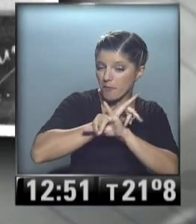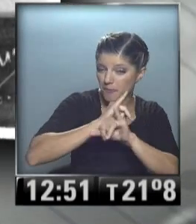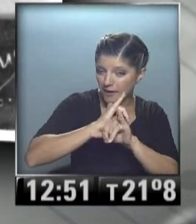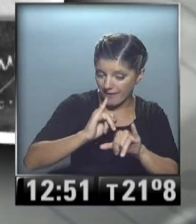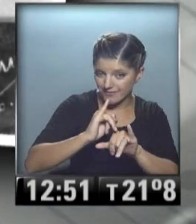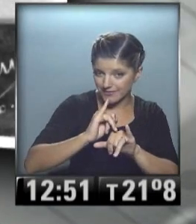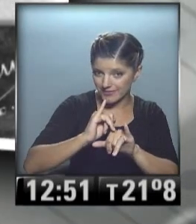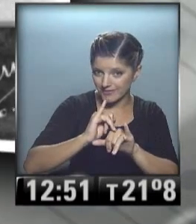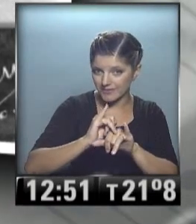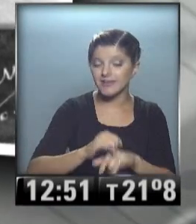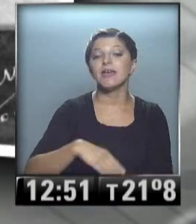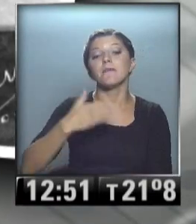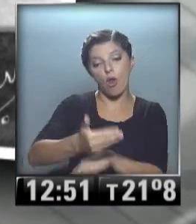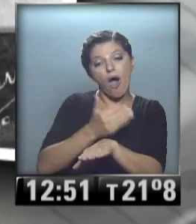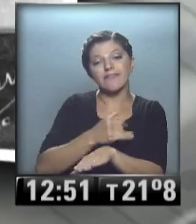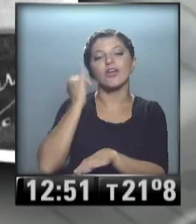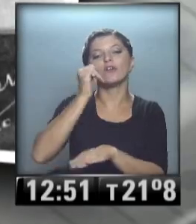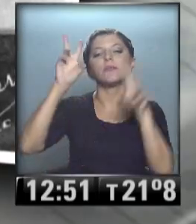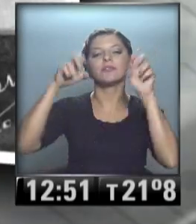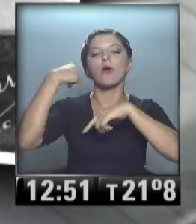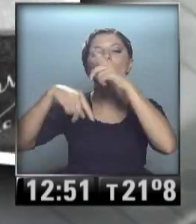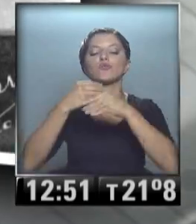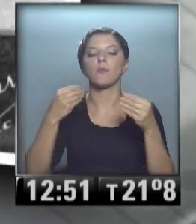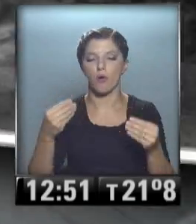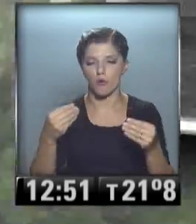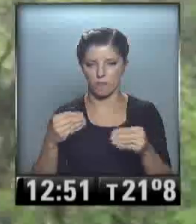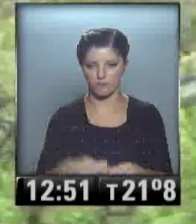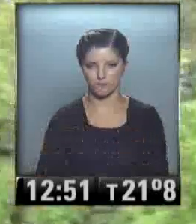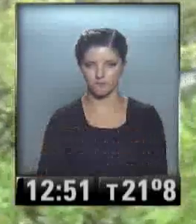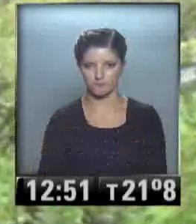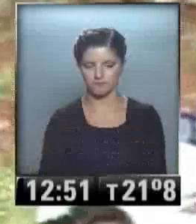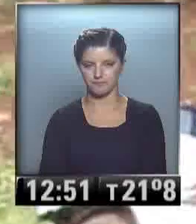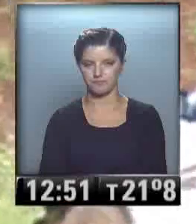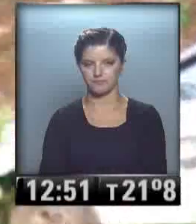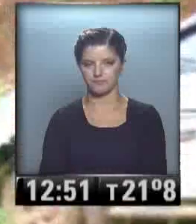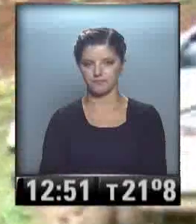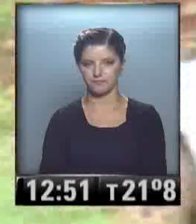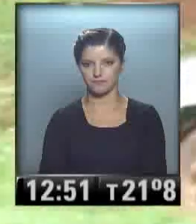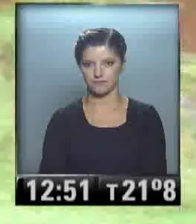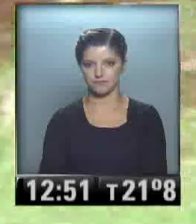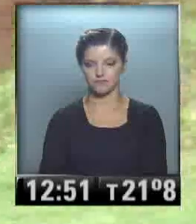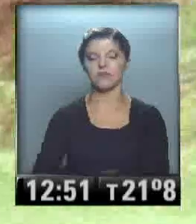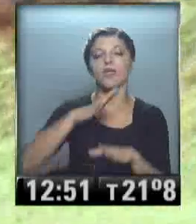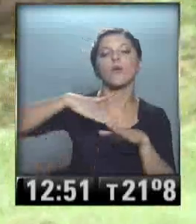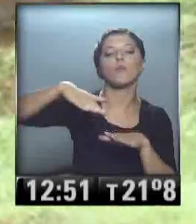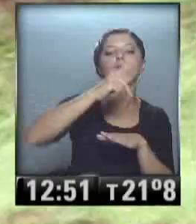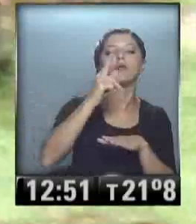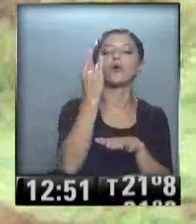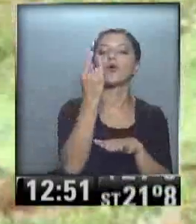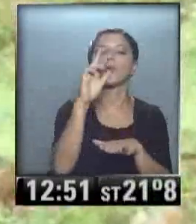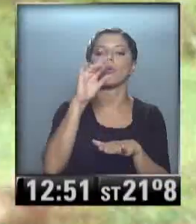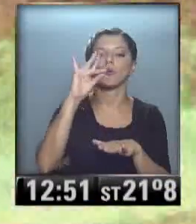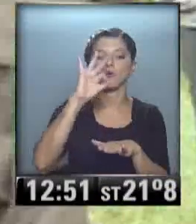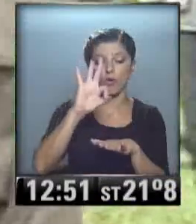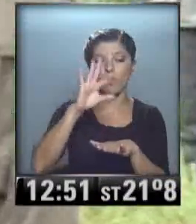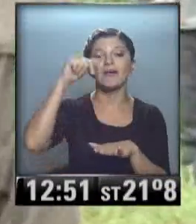en el programa de hoy y le adelantamos los temas que vamos a desarrollar en los próximos bloques. El pueblo kurdo. El análisis